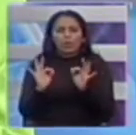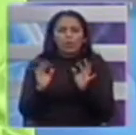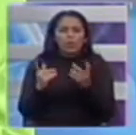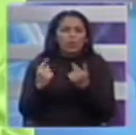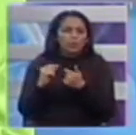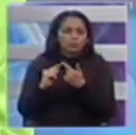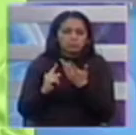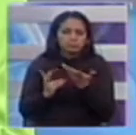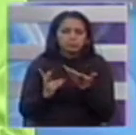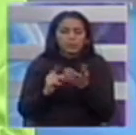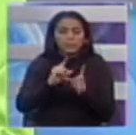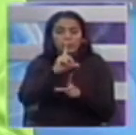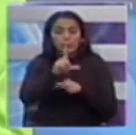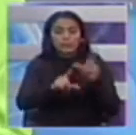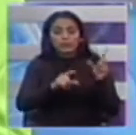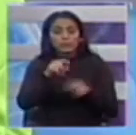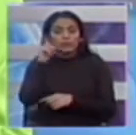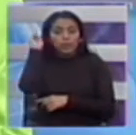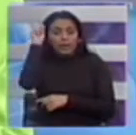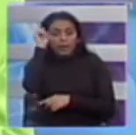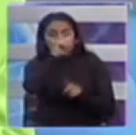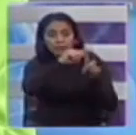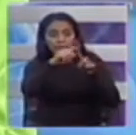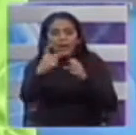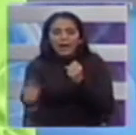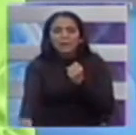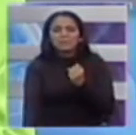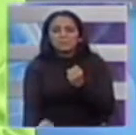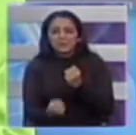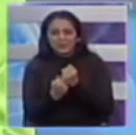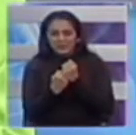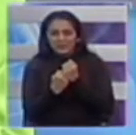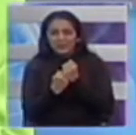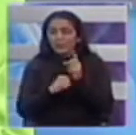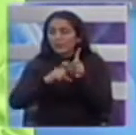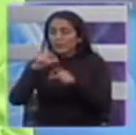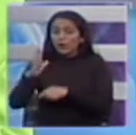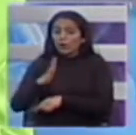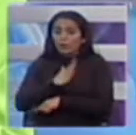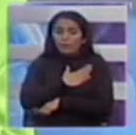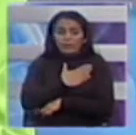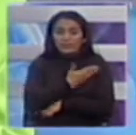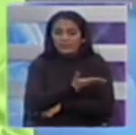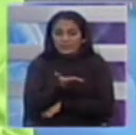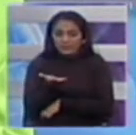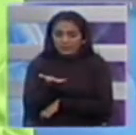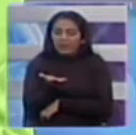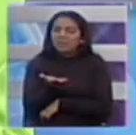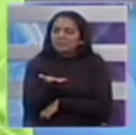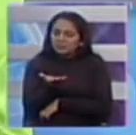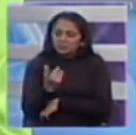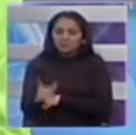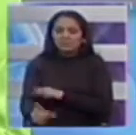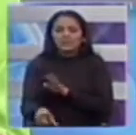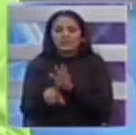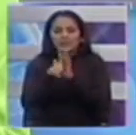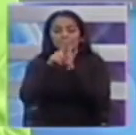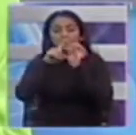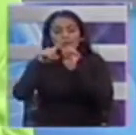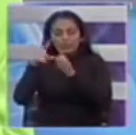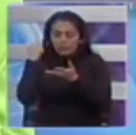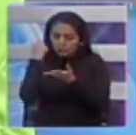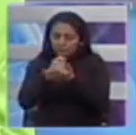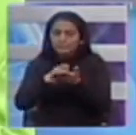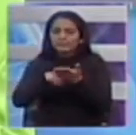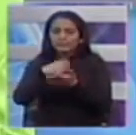mayoría parlamentaria que la obtuvimos gracias a la confianza de la mayoría del pueblo ecuatoriano, hemos podido aprobar normas que hubieran sido imposibles en